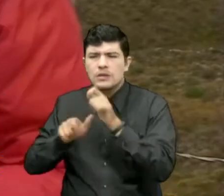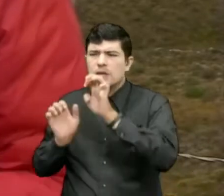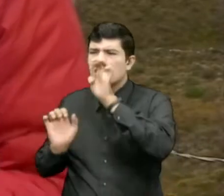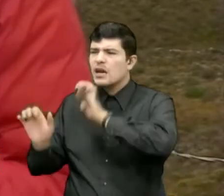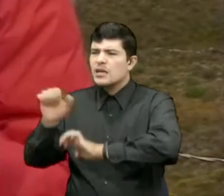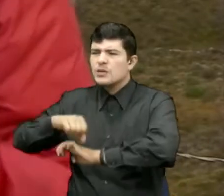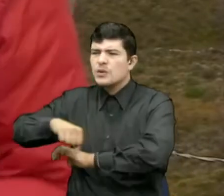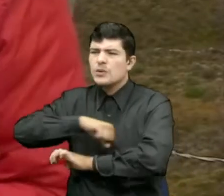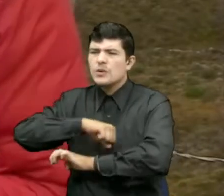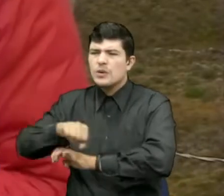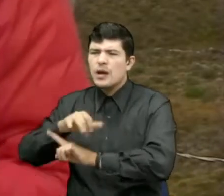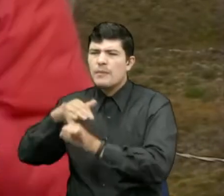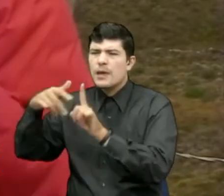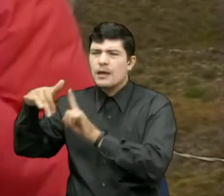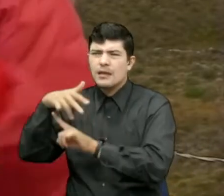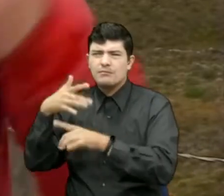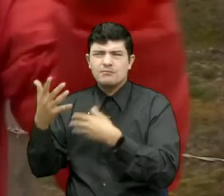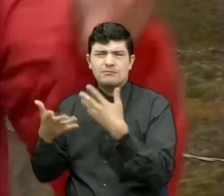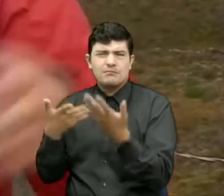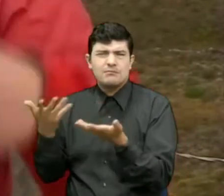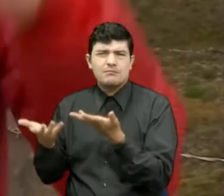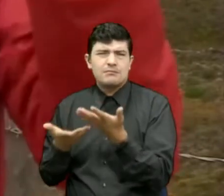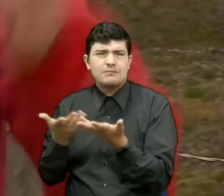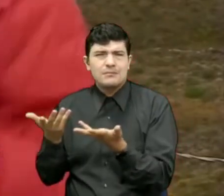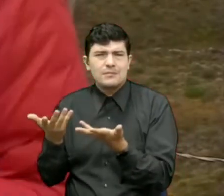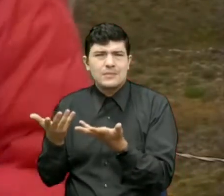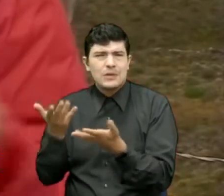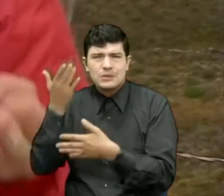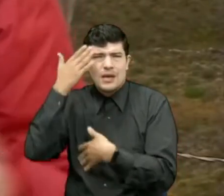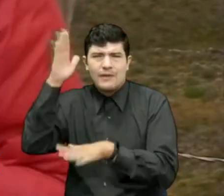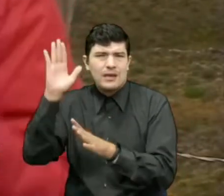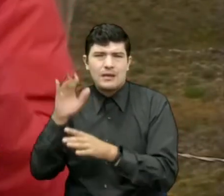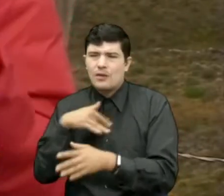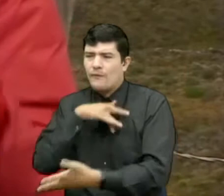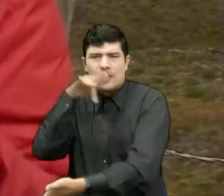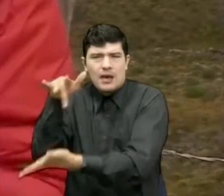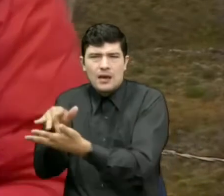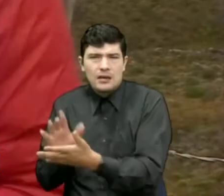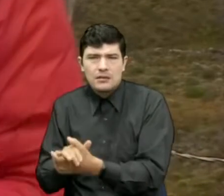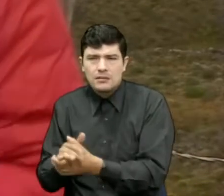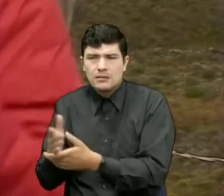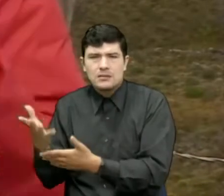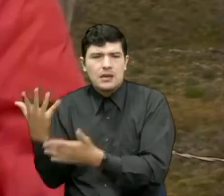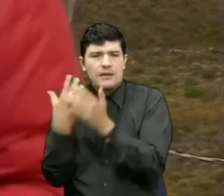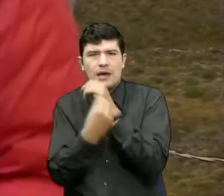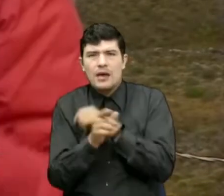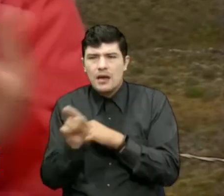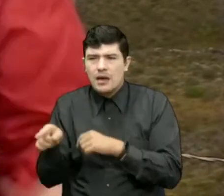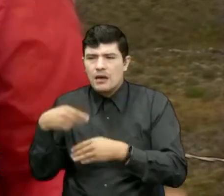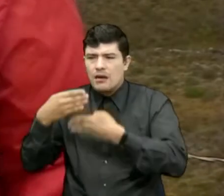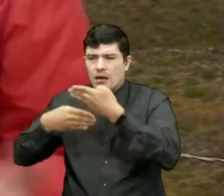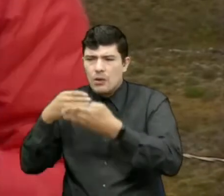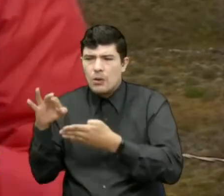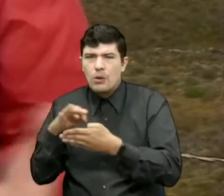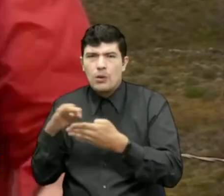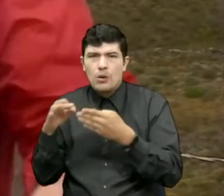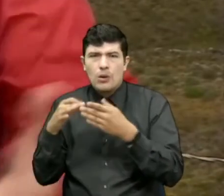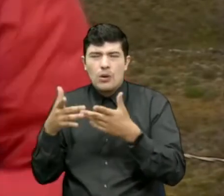no tienen coherencia, no lo conocen. Y cuando vienen al páramo se bañan en la laguna, nos dejan toallas higiénicas, papel higiénico,